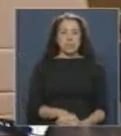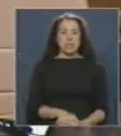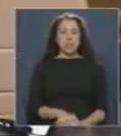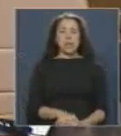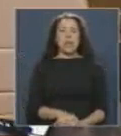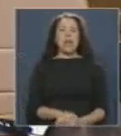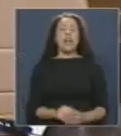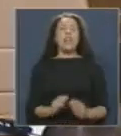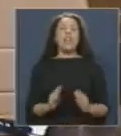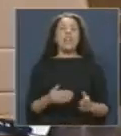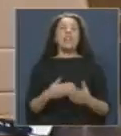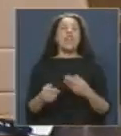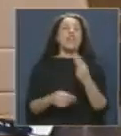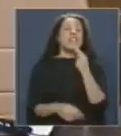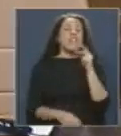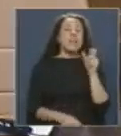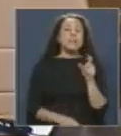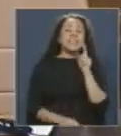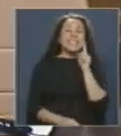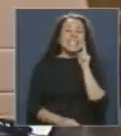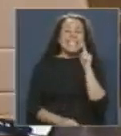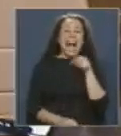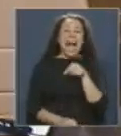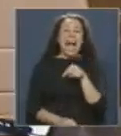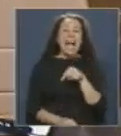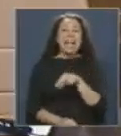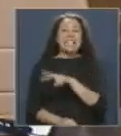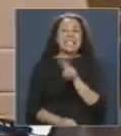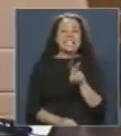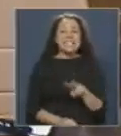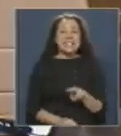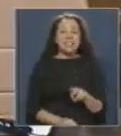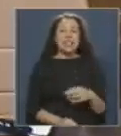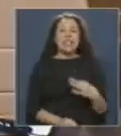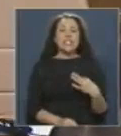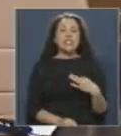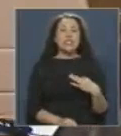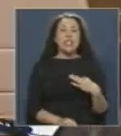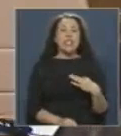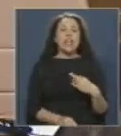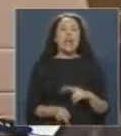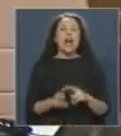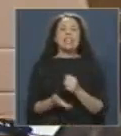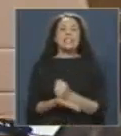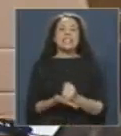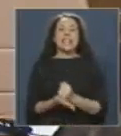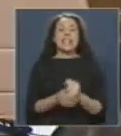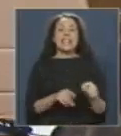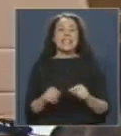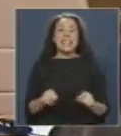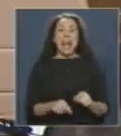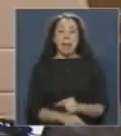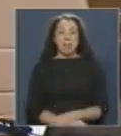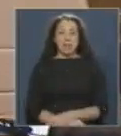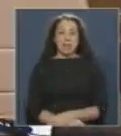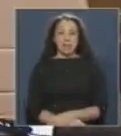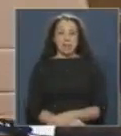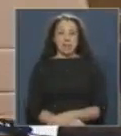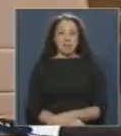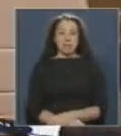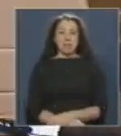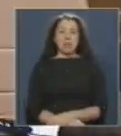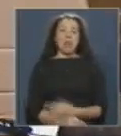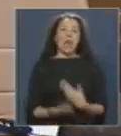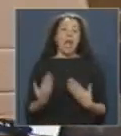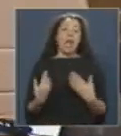le consta a dicho servicio donde el ciudadano realiza los trámites y que no necesariamente